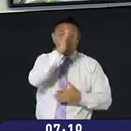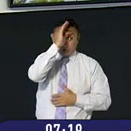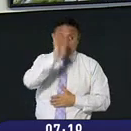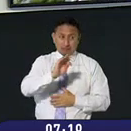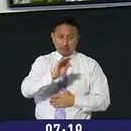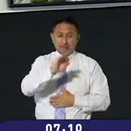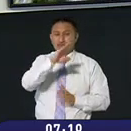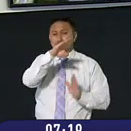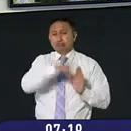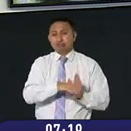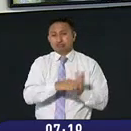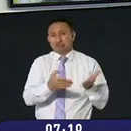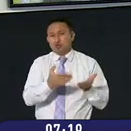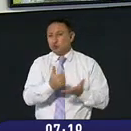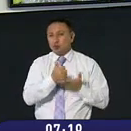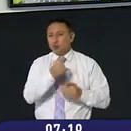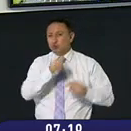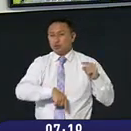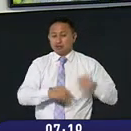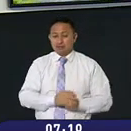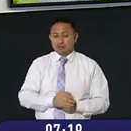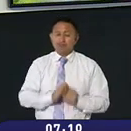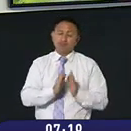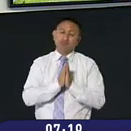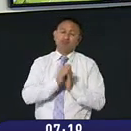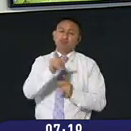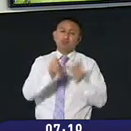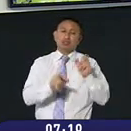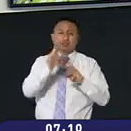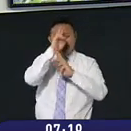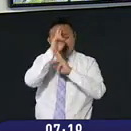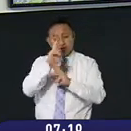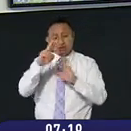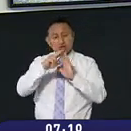respuesta. Piden a la ciudadanía el respeto a las normas.